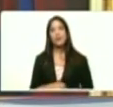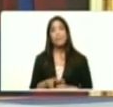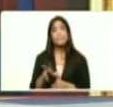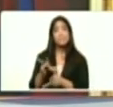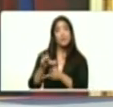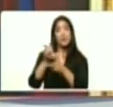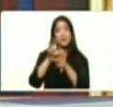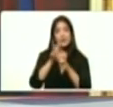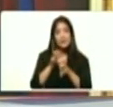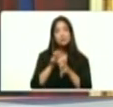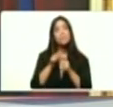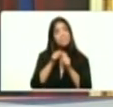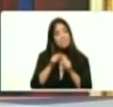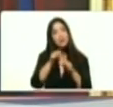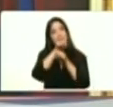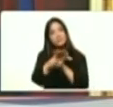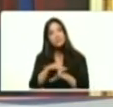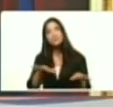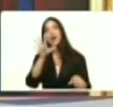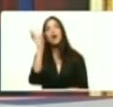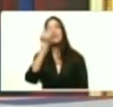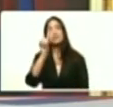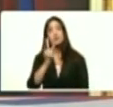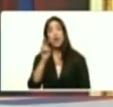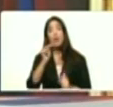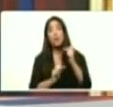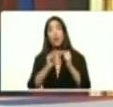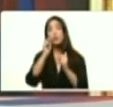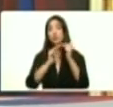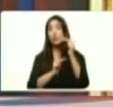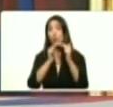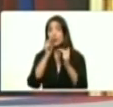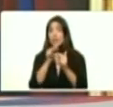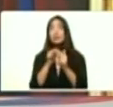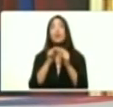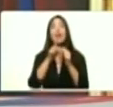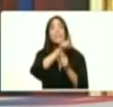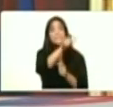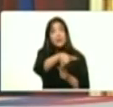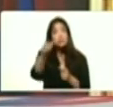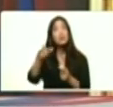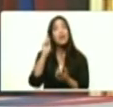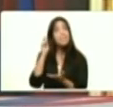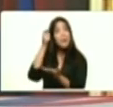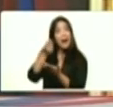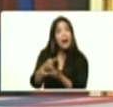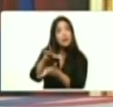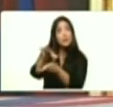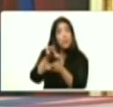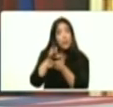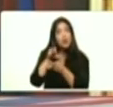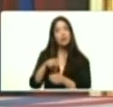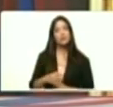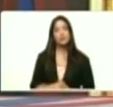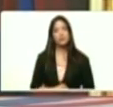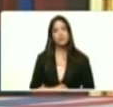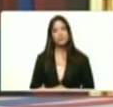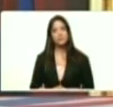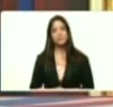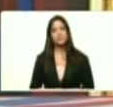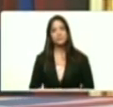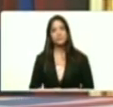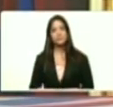ingresos para sostener al país. Hemos construido una cultura tributaria y un sistema tributario que funciona.